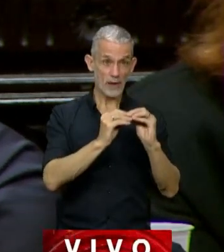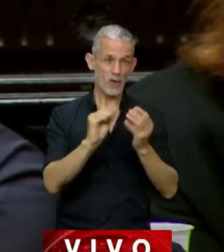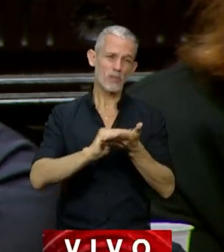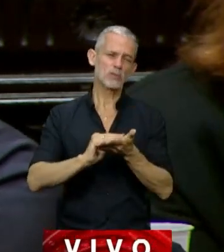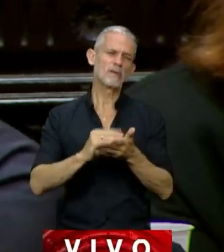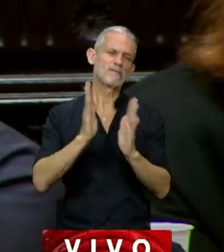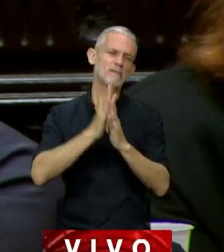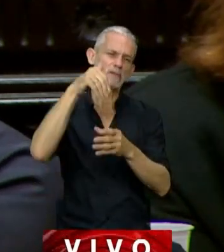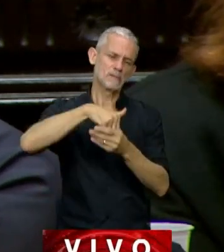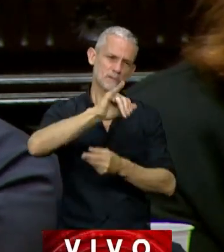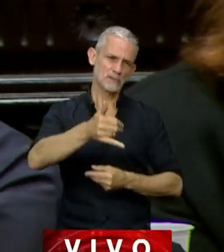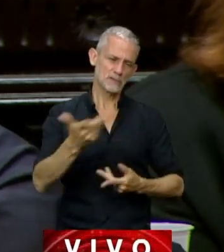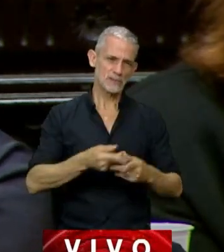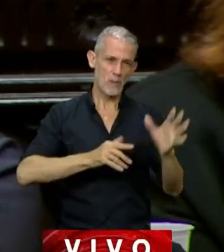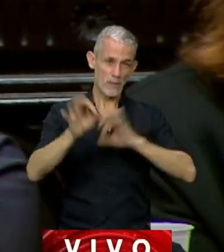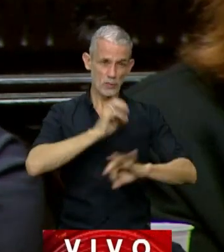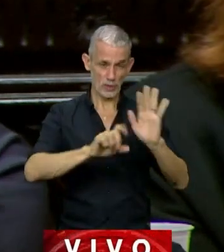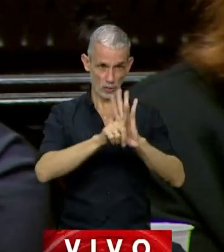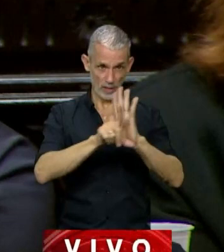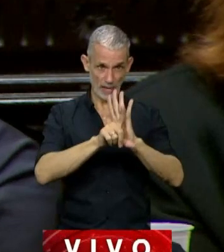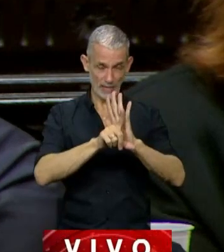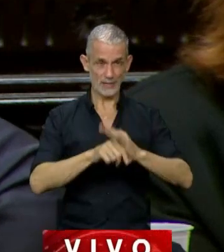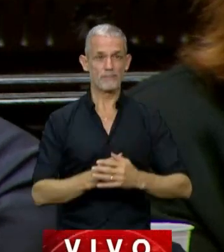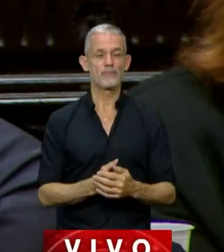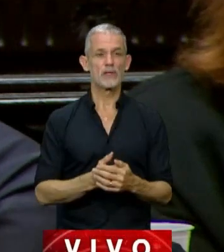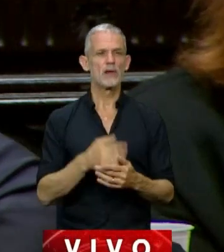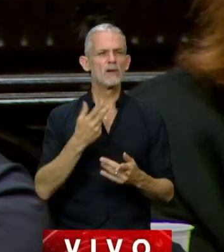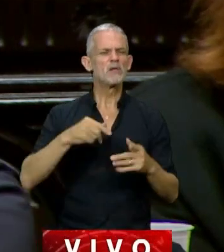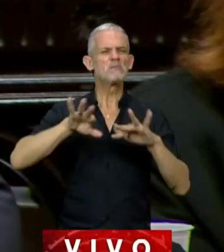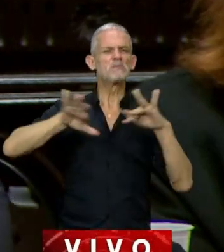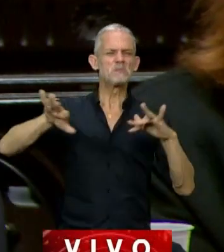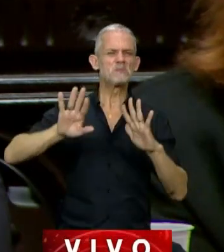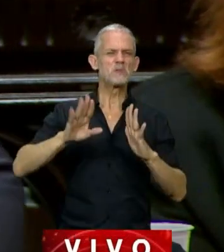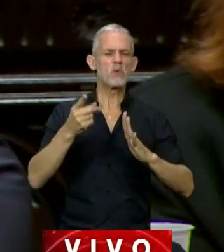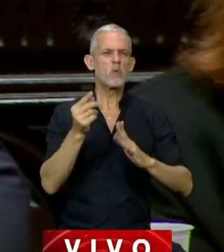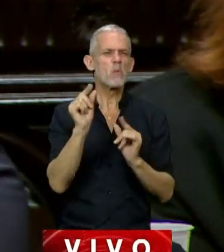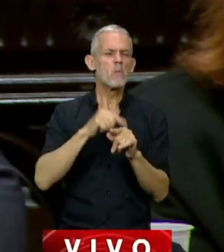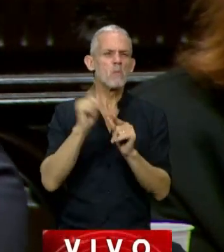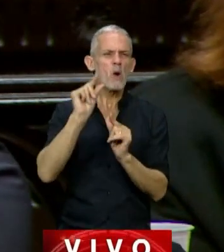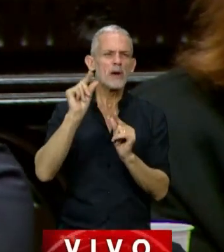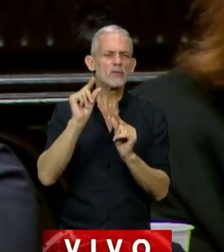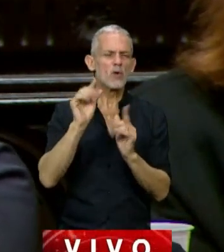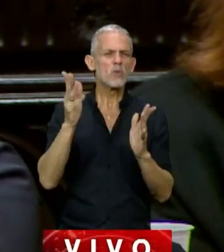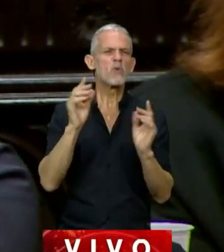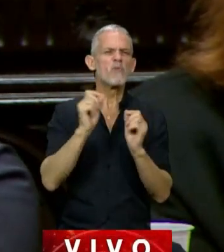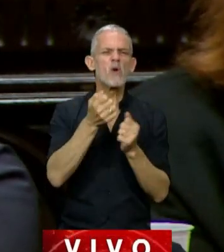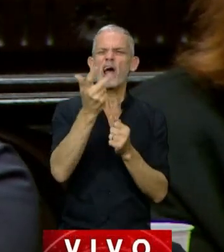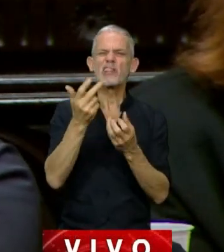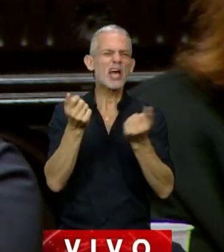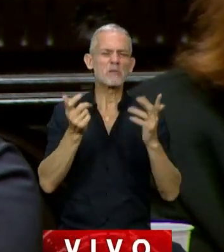acompañen este proyecto de ley, que dejemos de lado por un momento, la frialdad de los